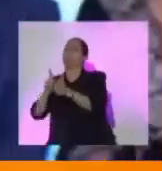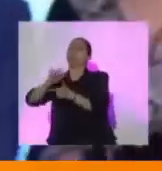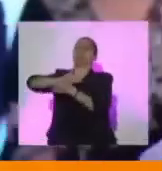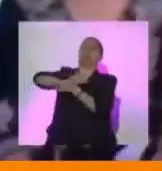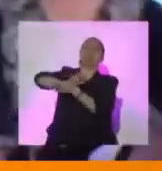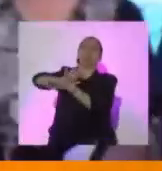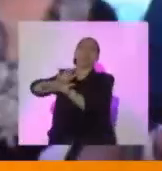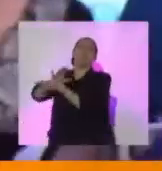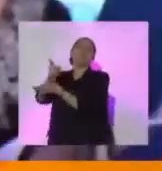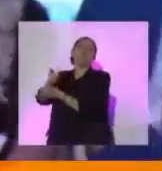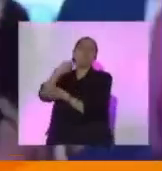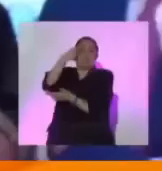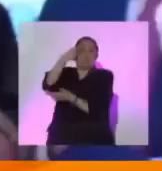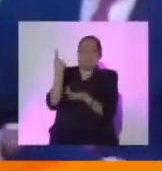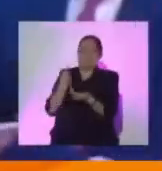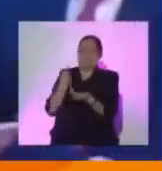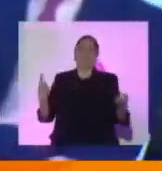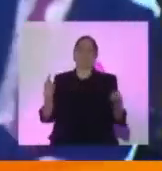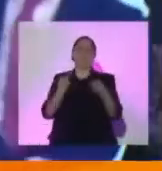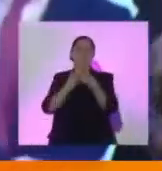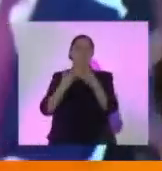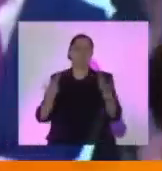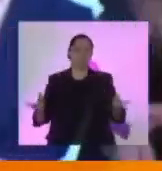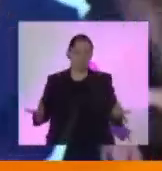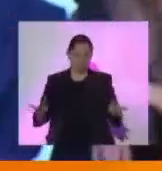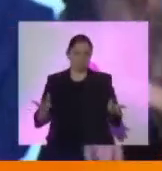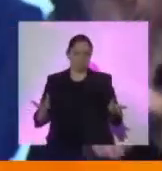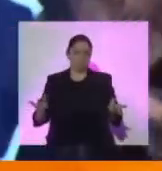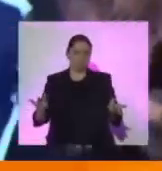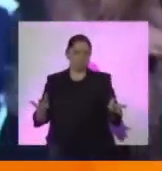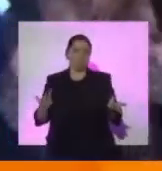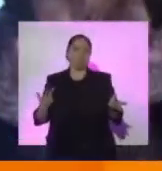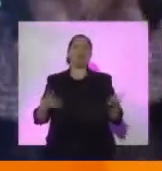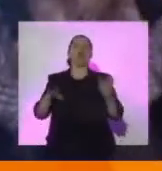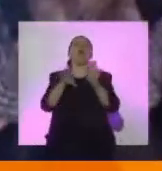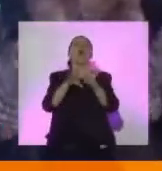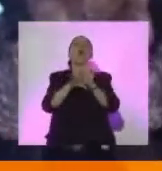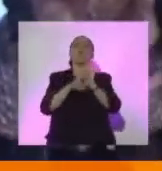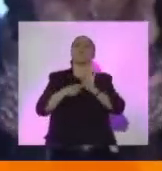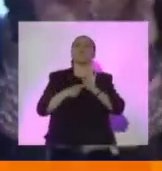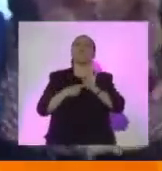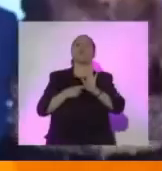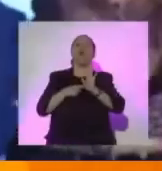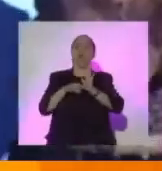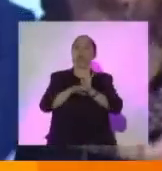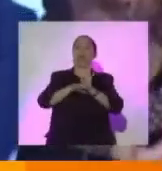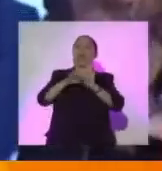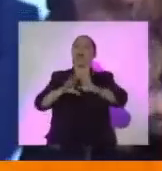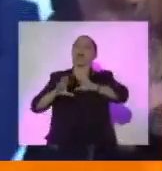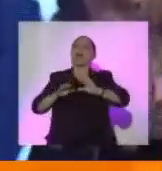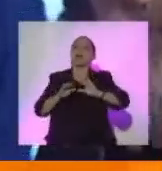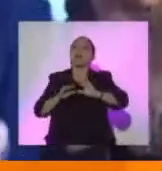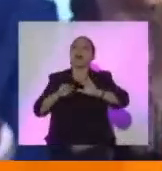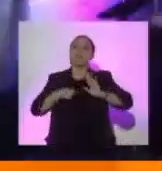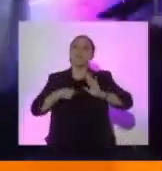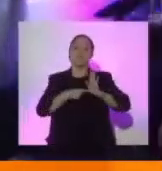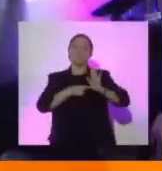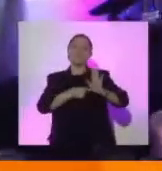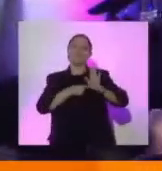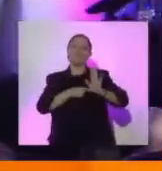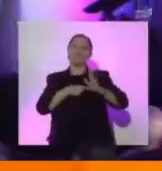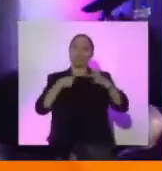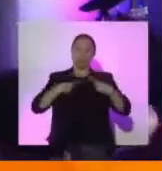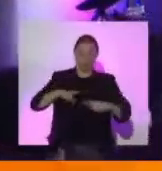sea les gusta defender delincuentes de cuello blanco para que me entiendan Ese es el tipo de Justicia que pretenden con Gómez Mont y luego me pones a Rubén